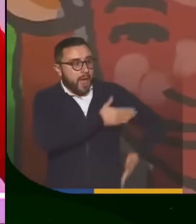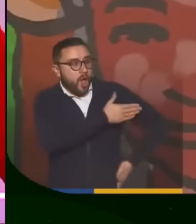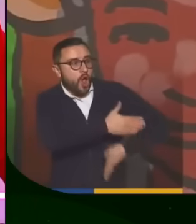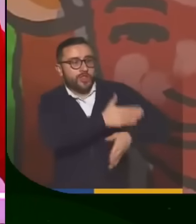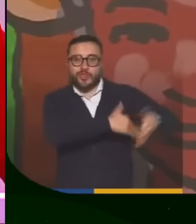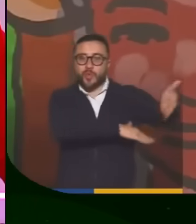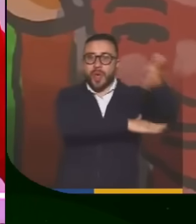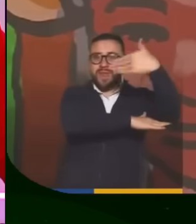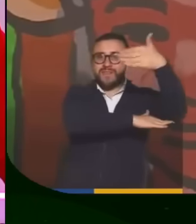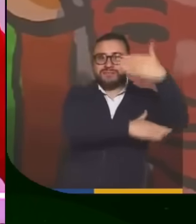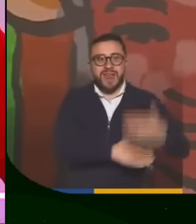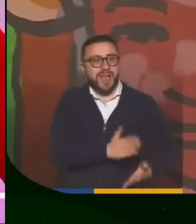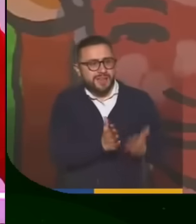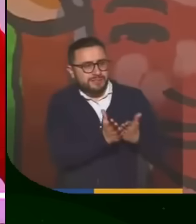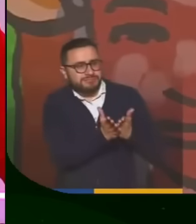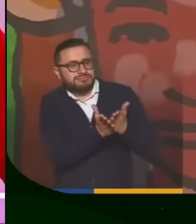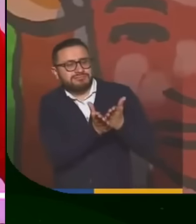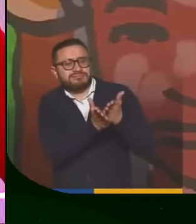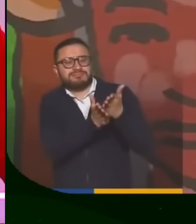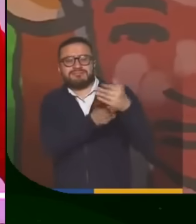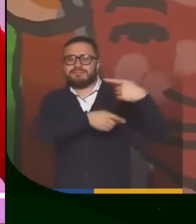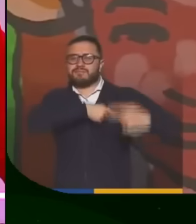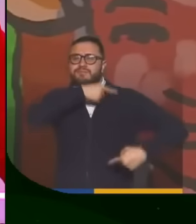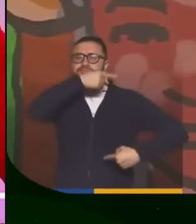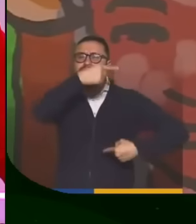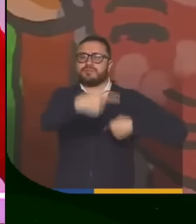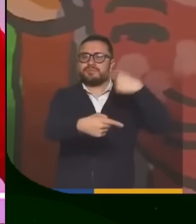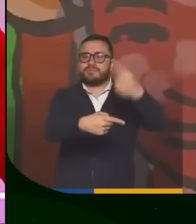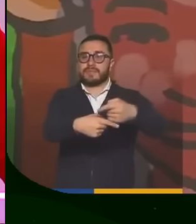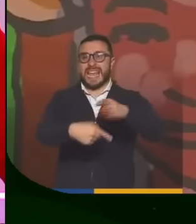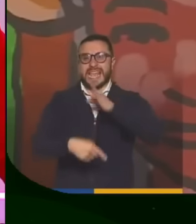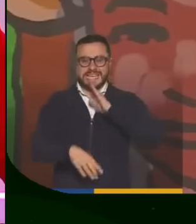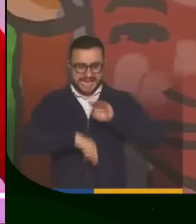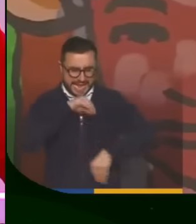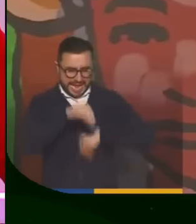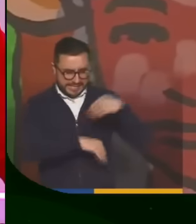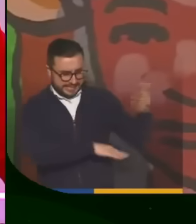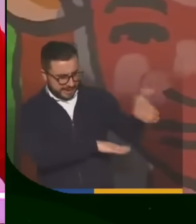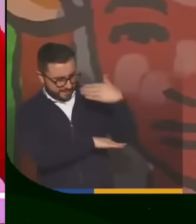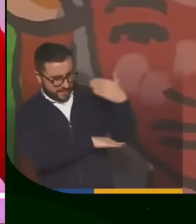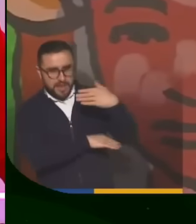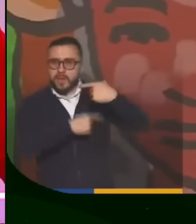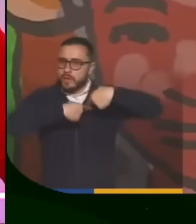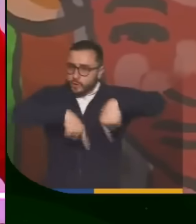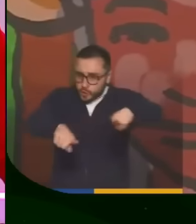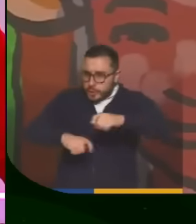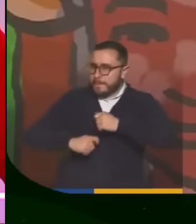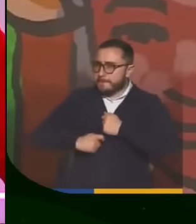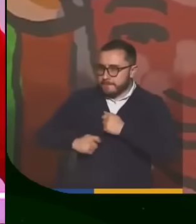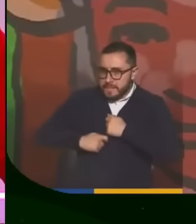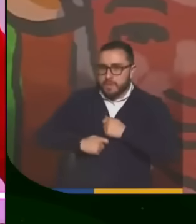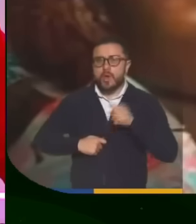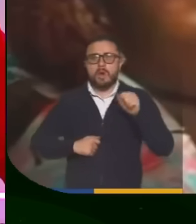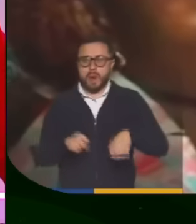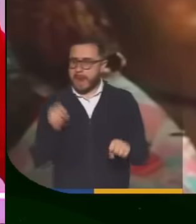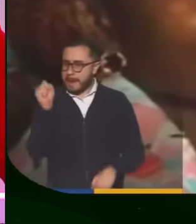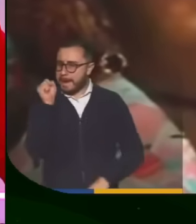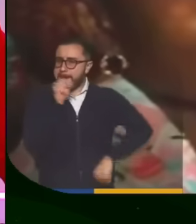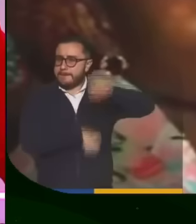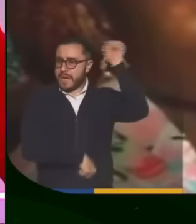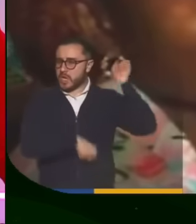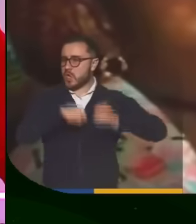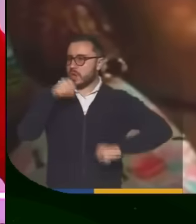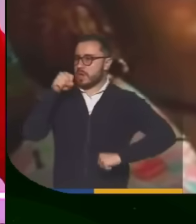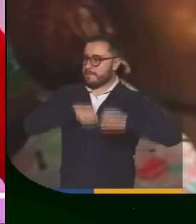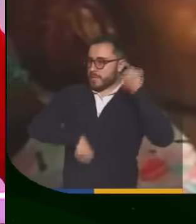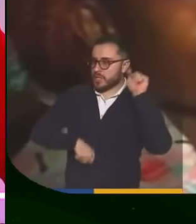la existencia humana, las banderas las hacen los pueblos, las vuelven victoriosas los pueblos